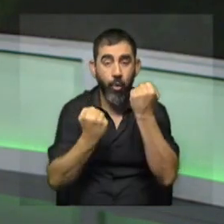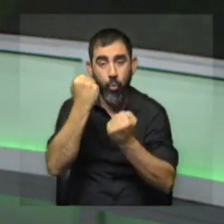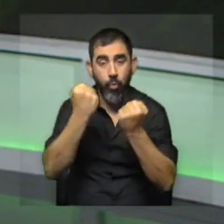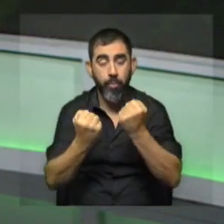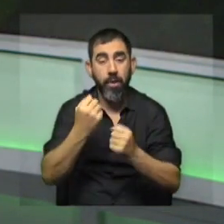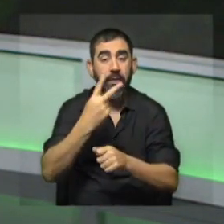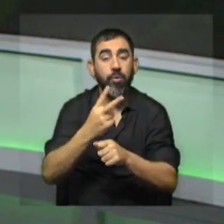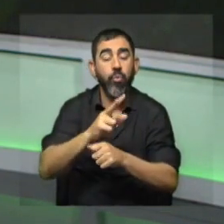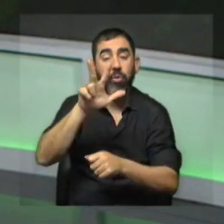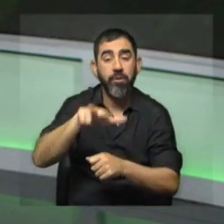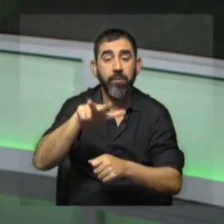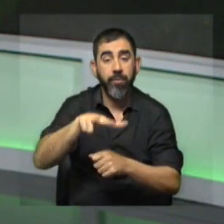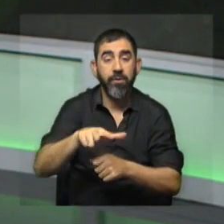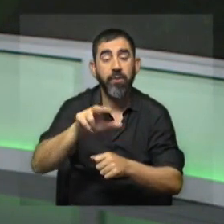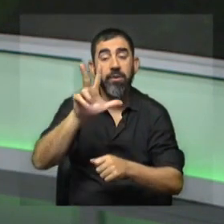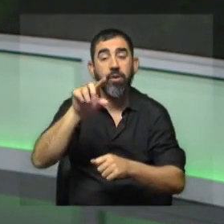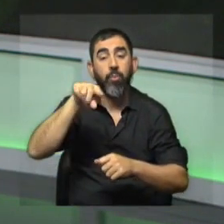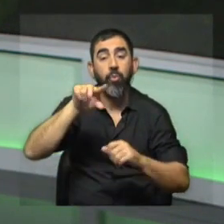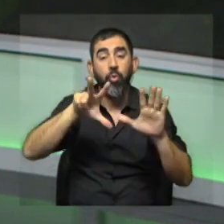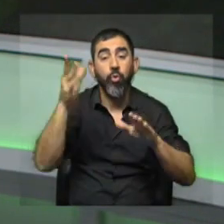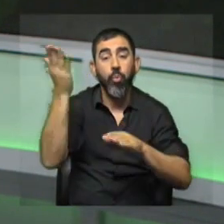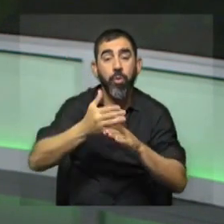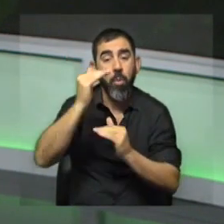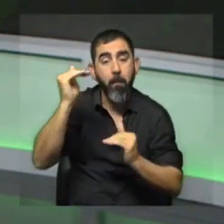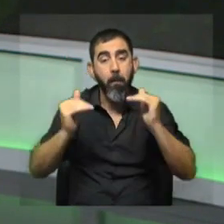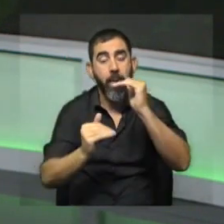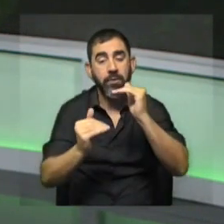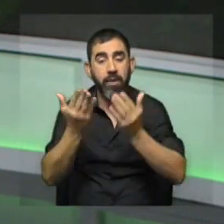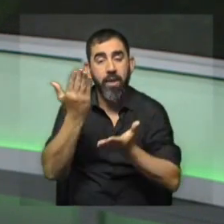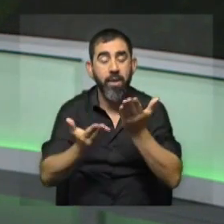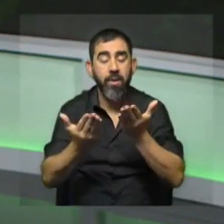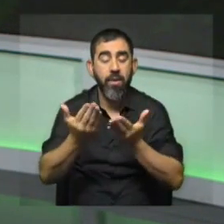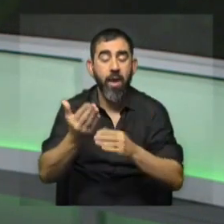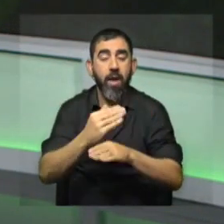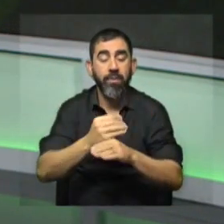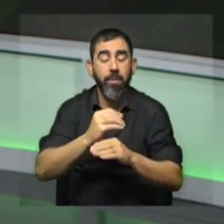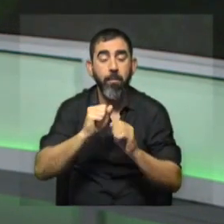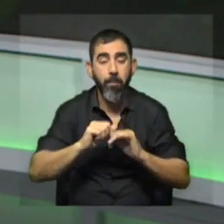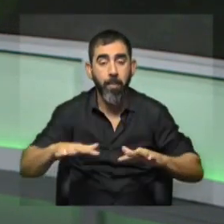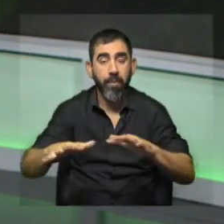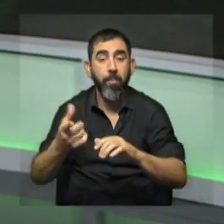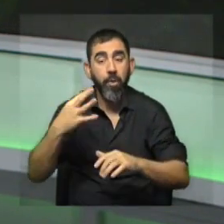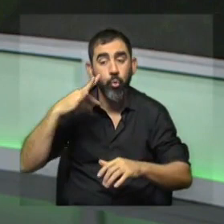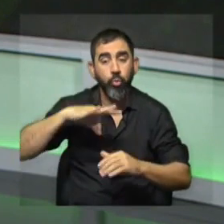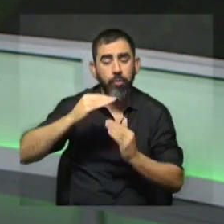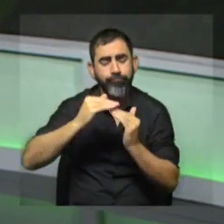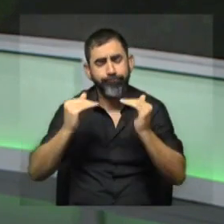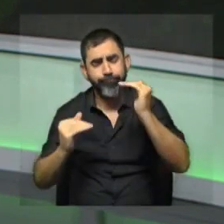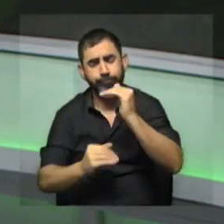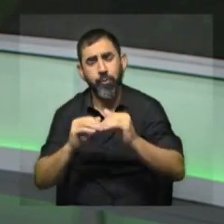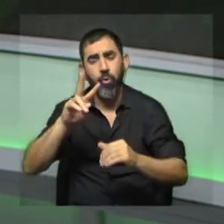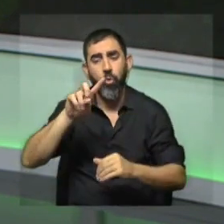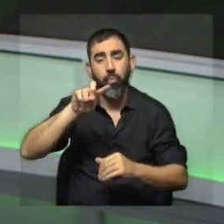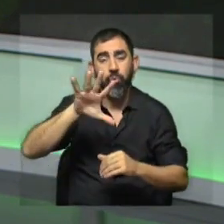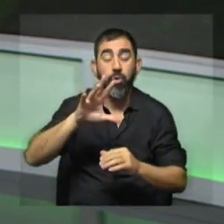en el segundo trimestre del año se ubicó en 3,8% por encima del nivel prepandemia. Sin embargo, el salario real cayó entre 2,5